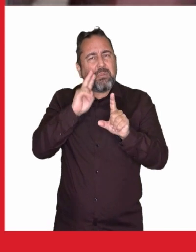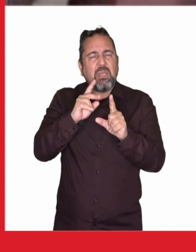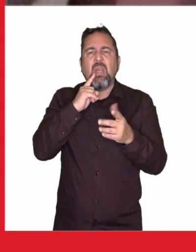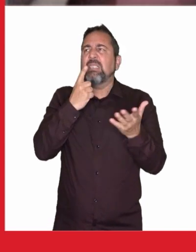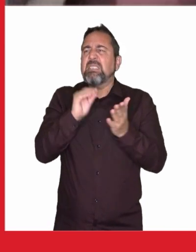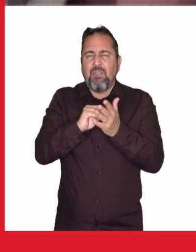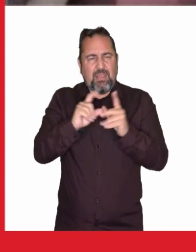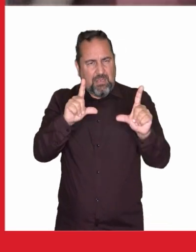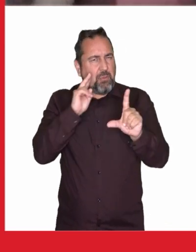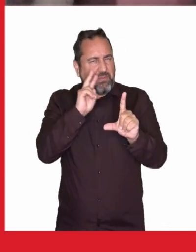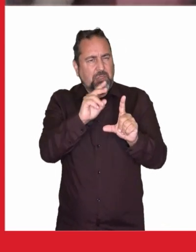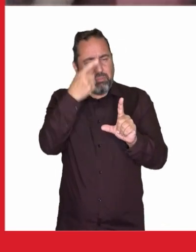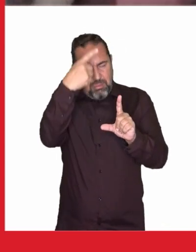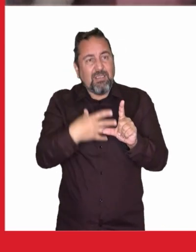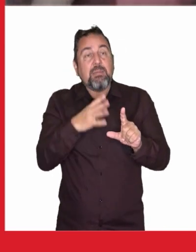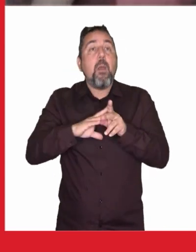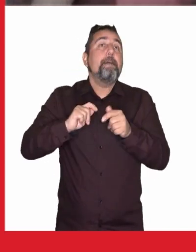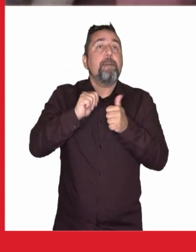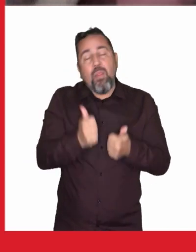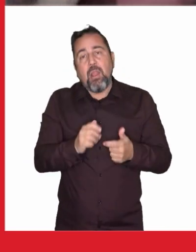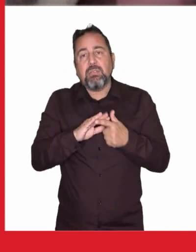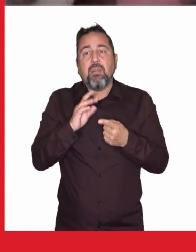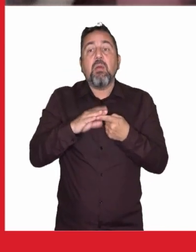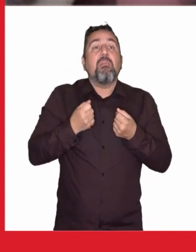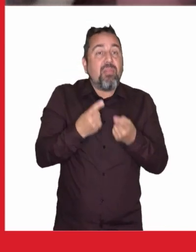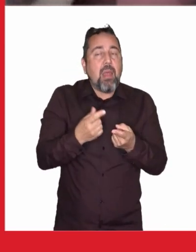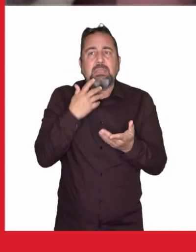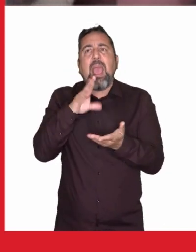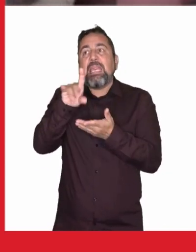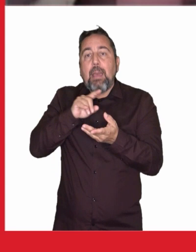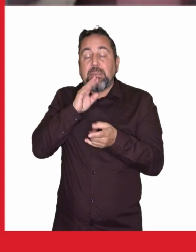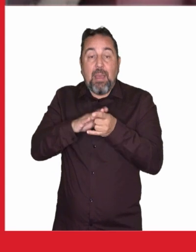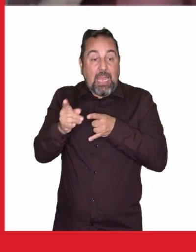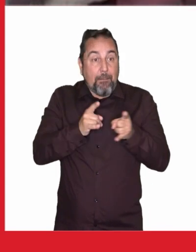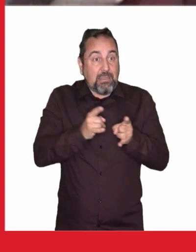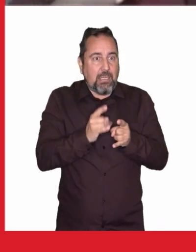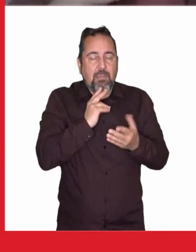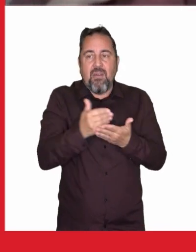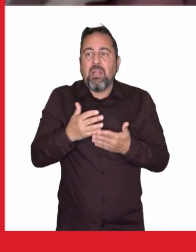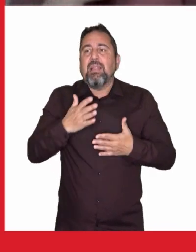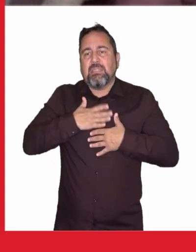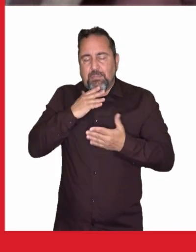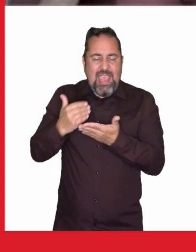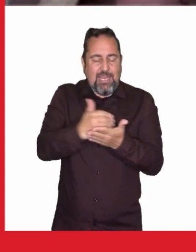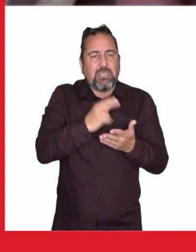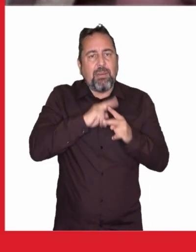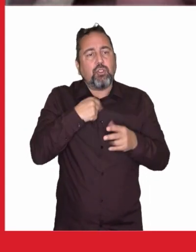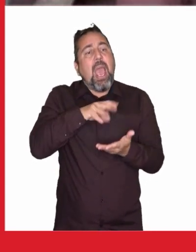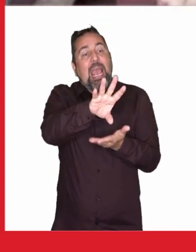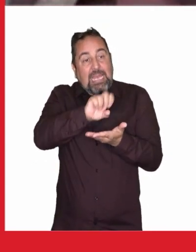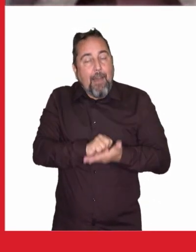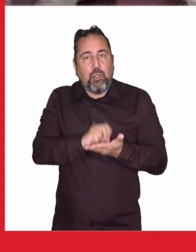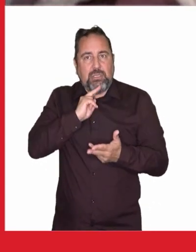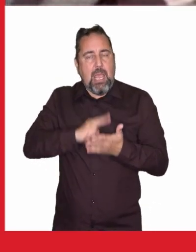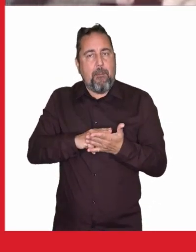transparencia que hemos visto 60 veces? De que un modelo de negocio es crear, proporcionar y captar valor. Pues los